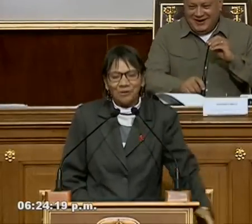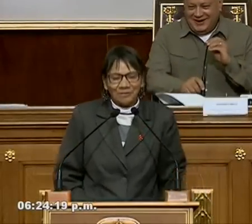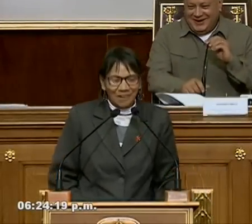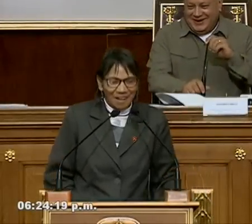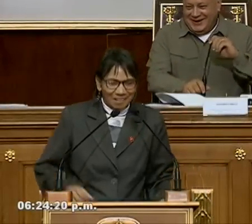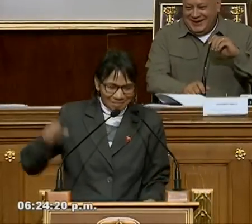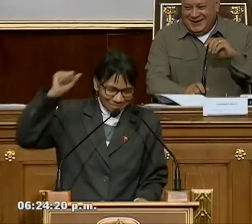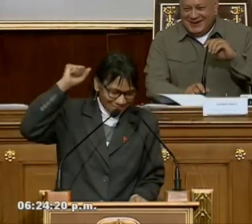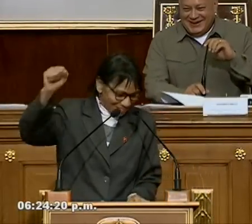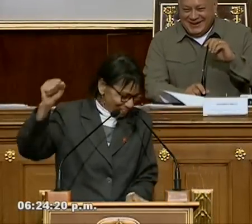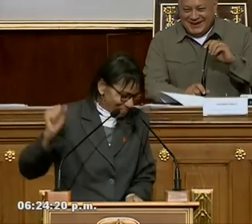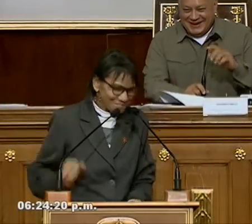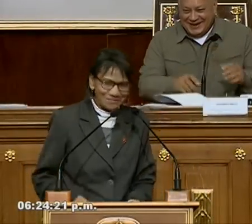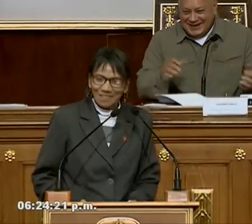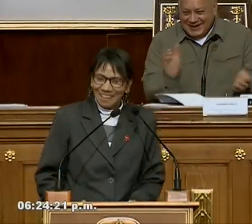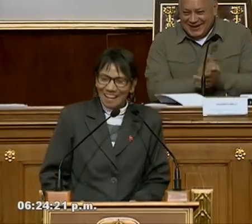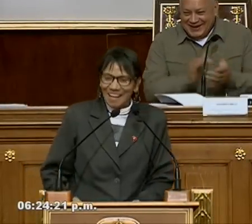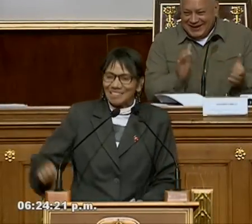Cabello!